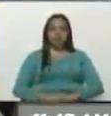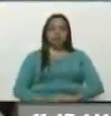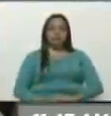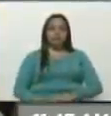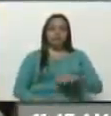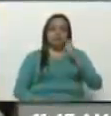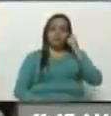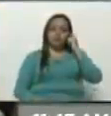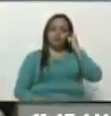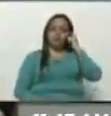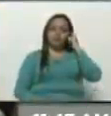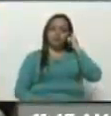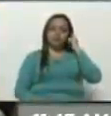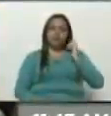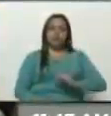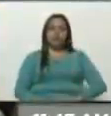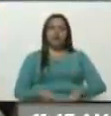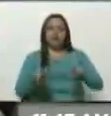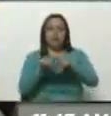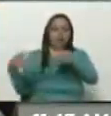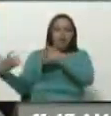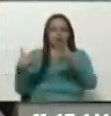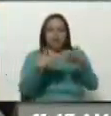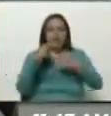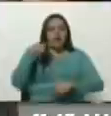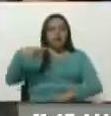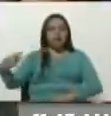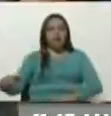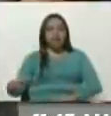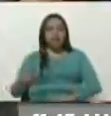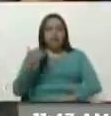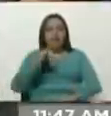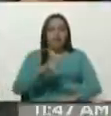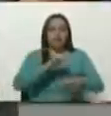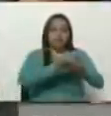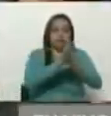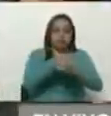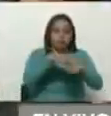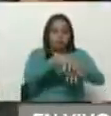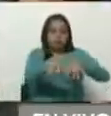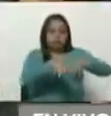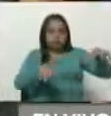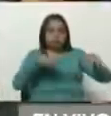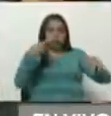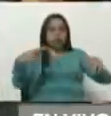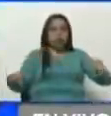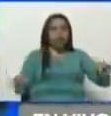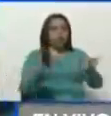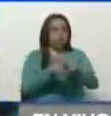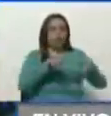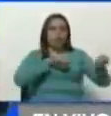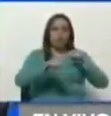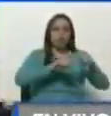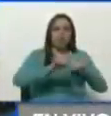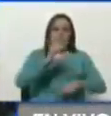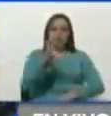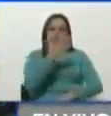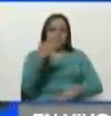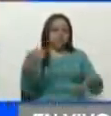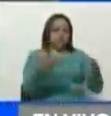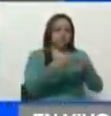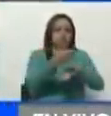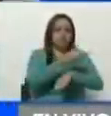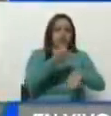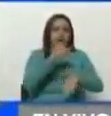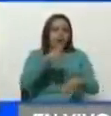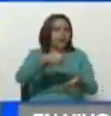política, y si tú vas a ella habiendo disuelto tu ejército político, que es el partido, estás en debilidad.